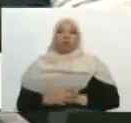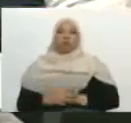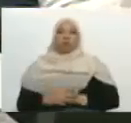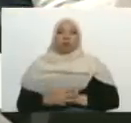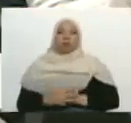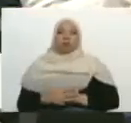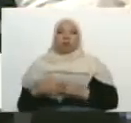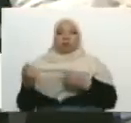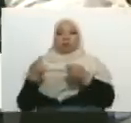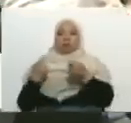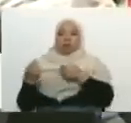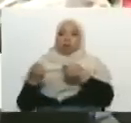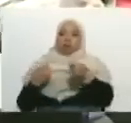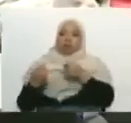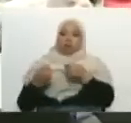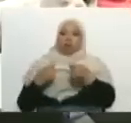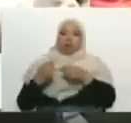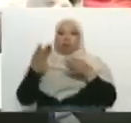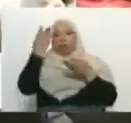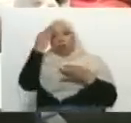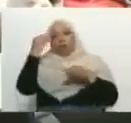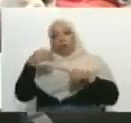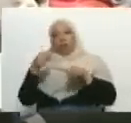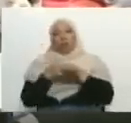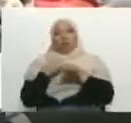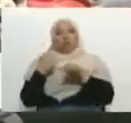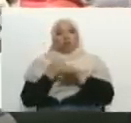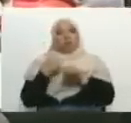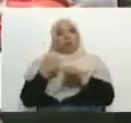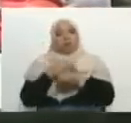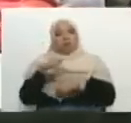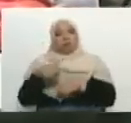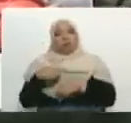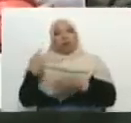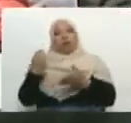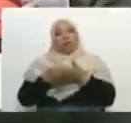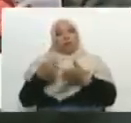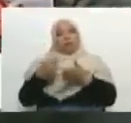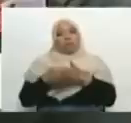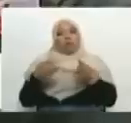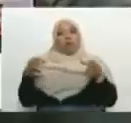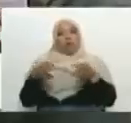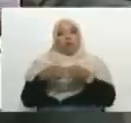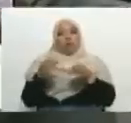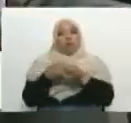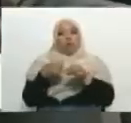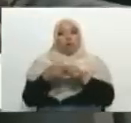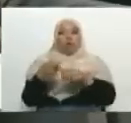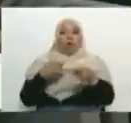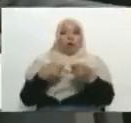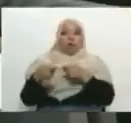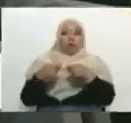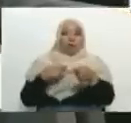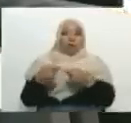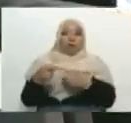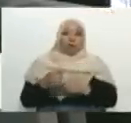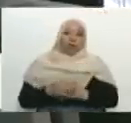entre comillas, llegue a acuerdos, entre comillas, para pagar a estos grupos económicos.